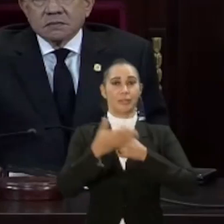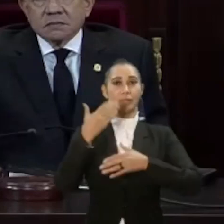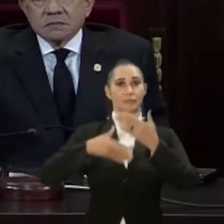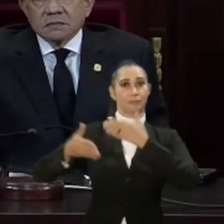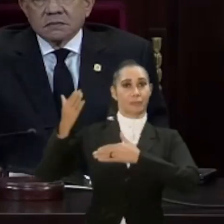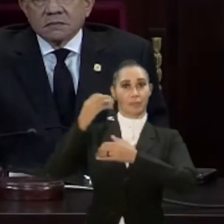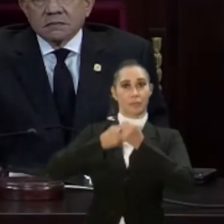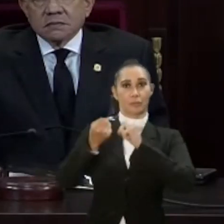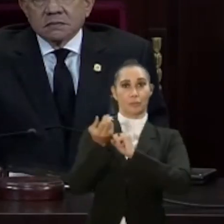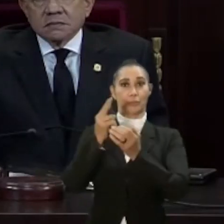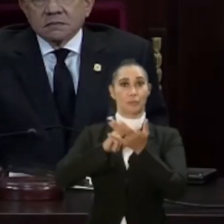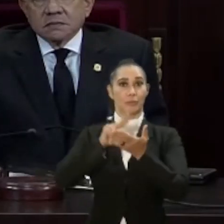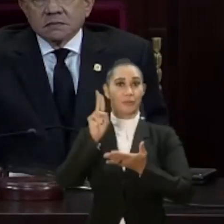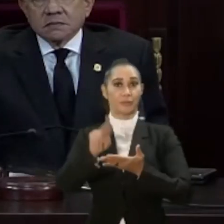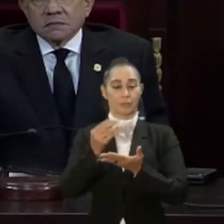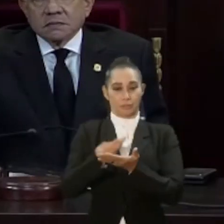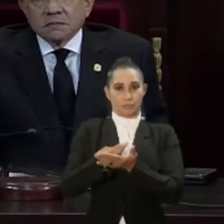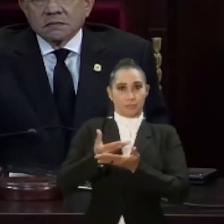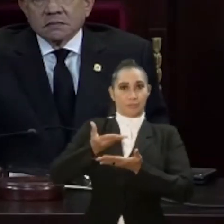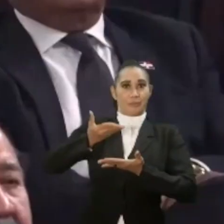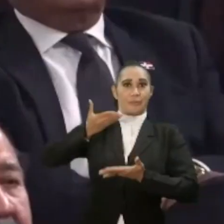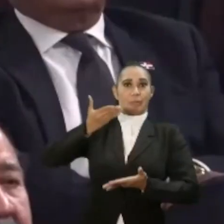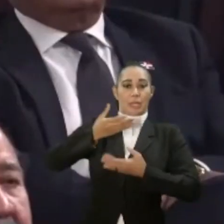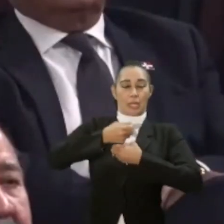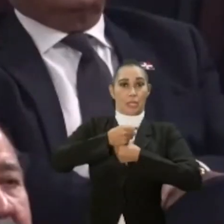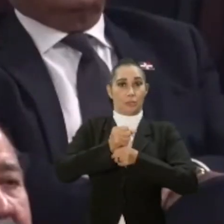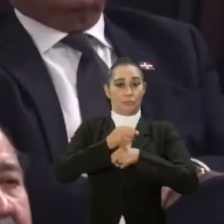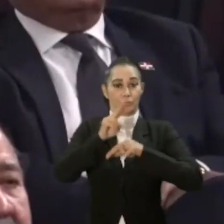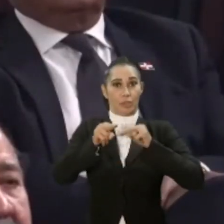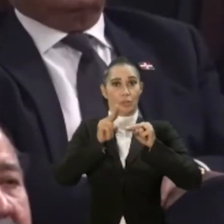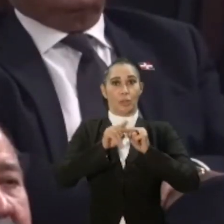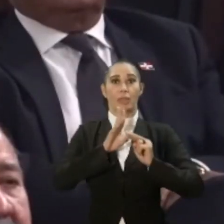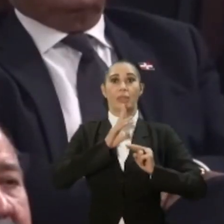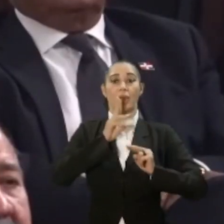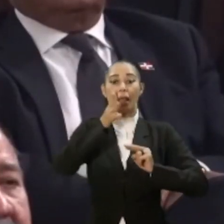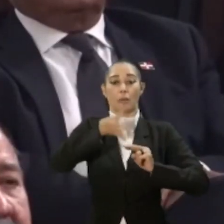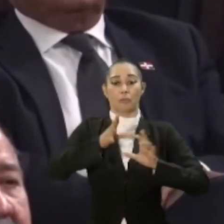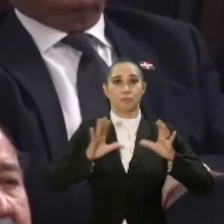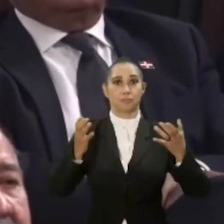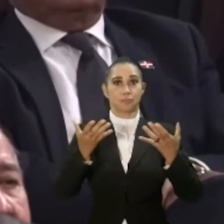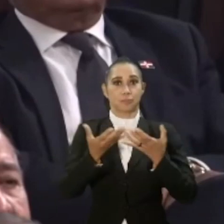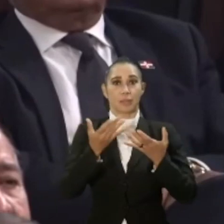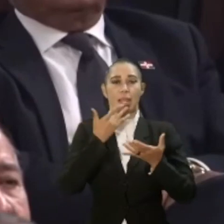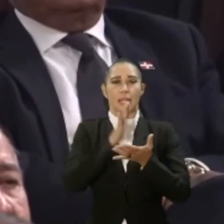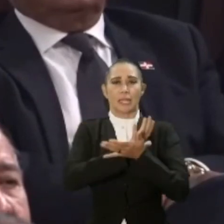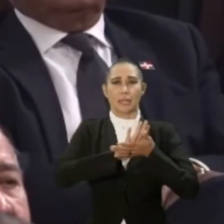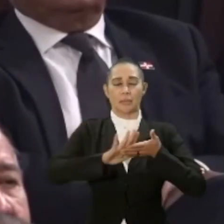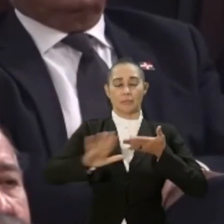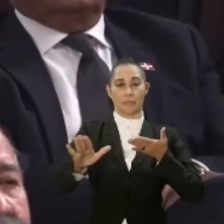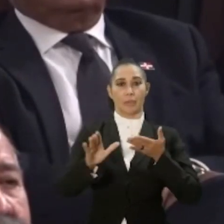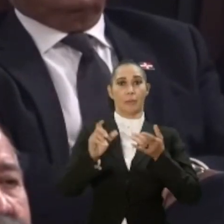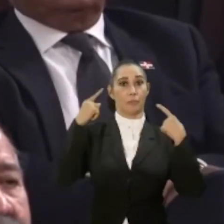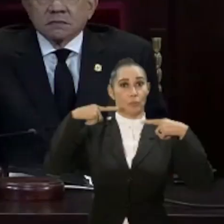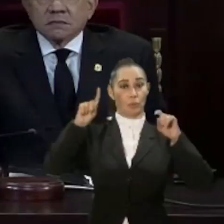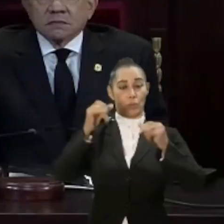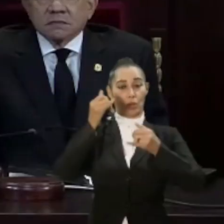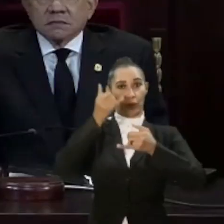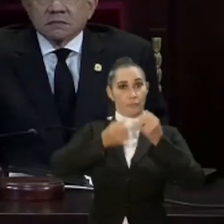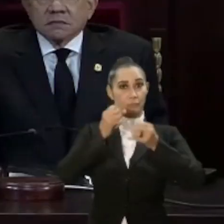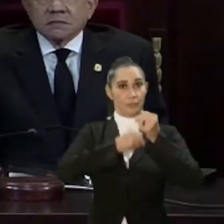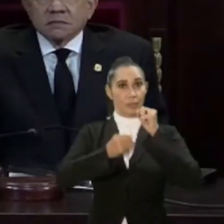pasado 2022, aumentamos la producción nacional de agua potable, logrando al cierre del pasado mes de